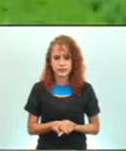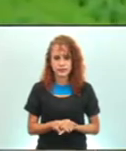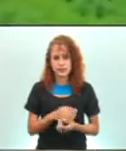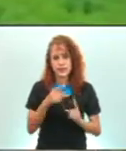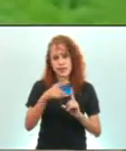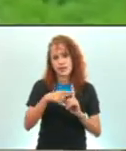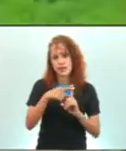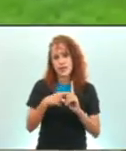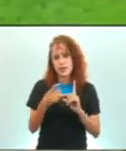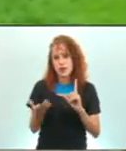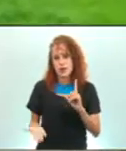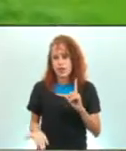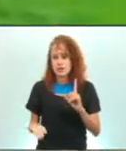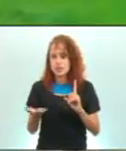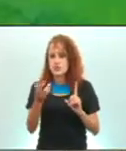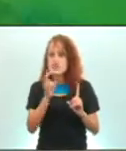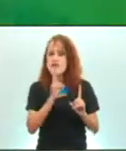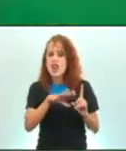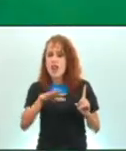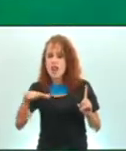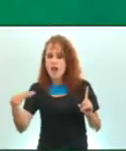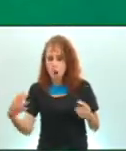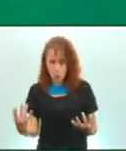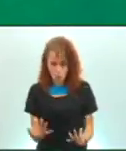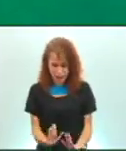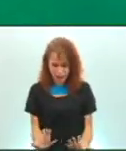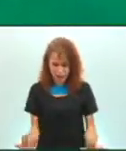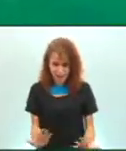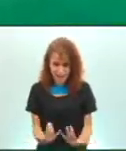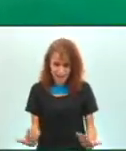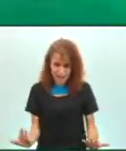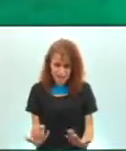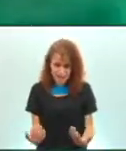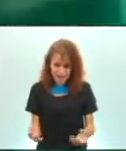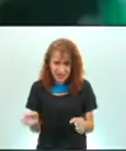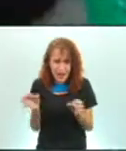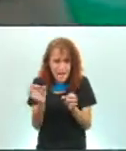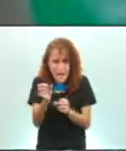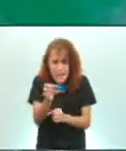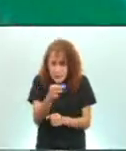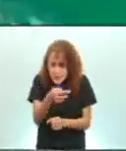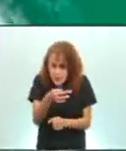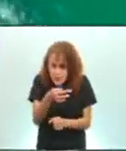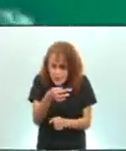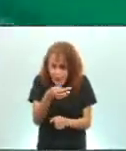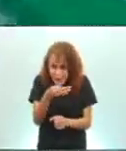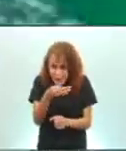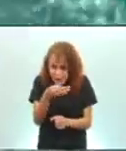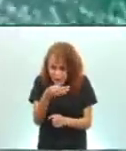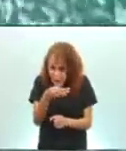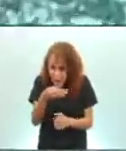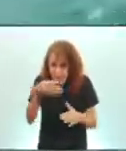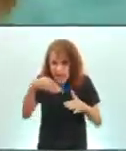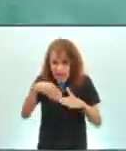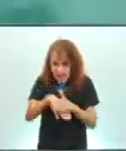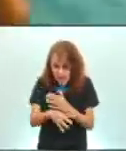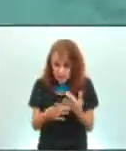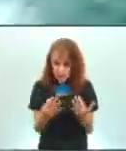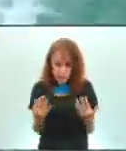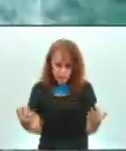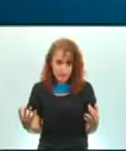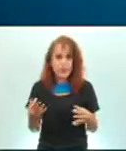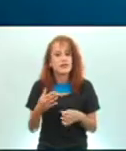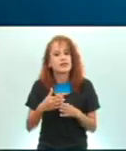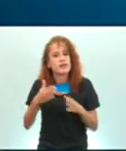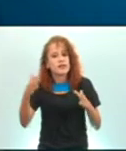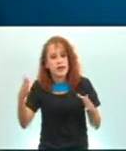Al incrementarse la temperatura del mar, las algas microscópicas unicelulares que viven en simbiosis dentro del tejido de los corales